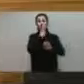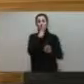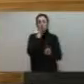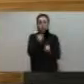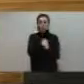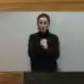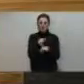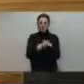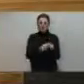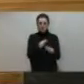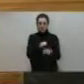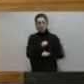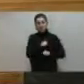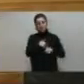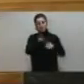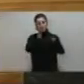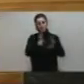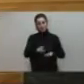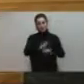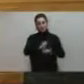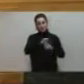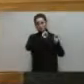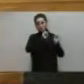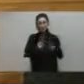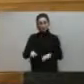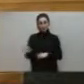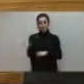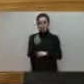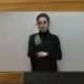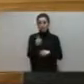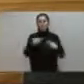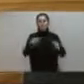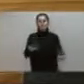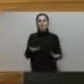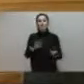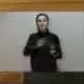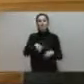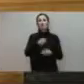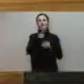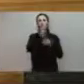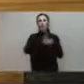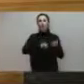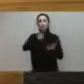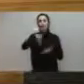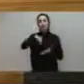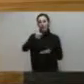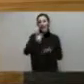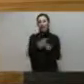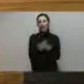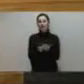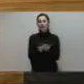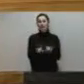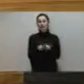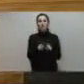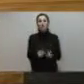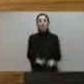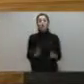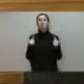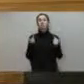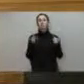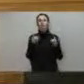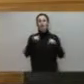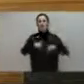realizado. Esperemos que usted no los abandone. Los últimos datos arrojados por el INE reflejan el peso que los astilleros poseen en nuestra